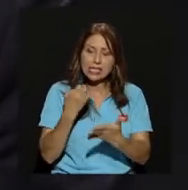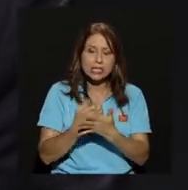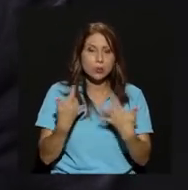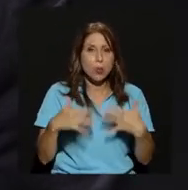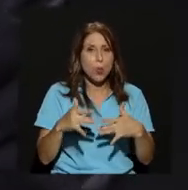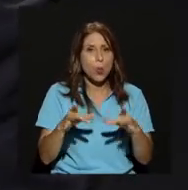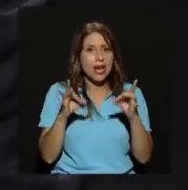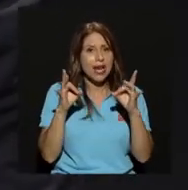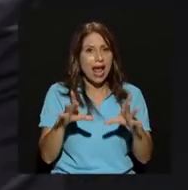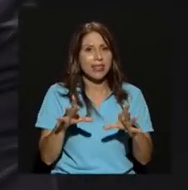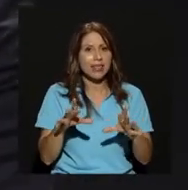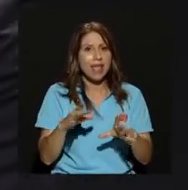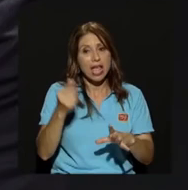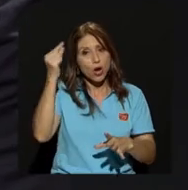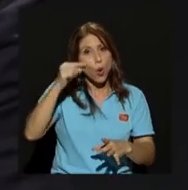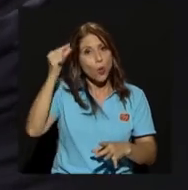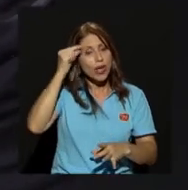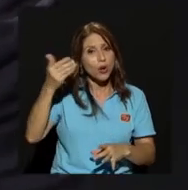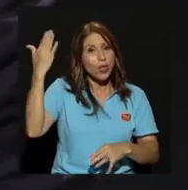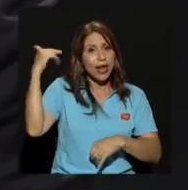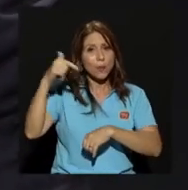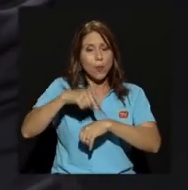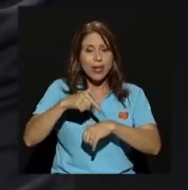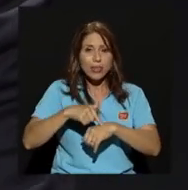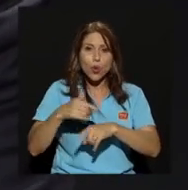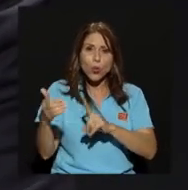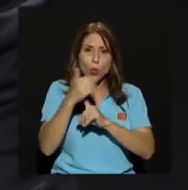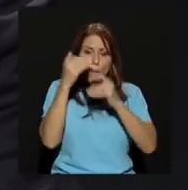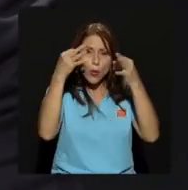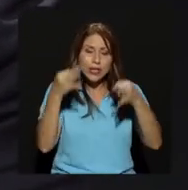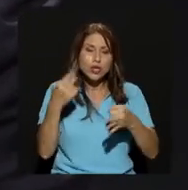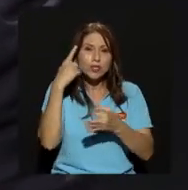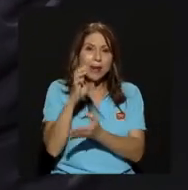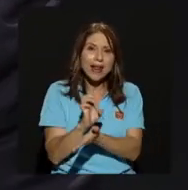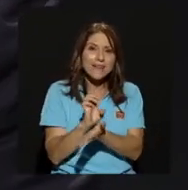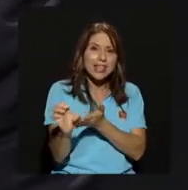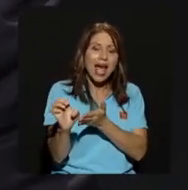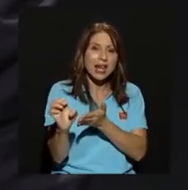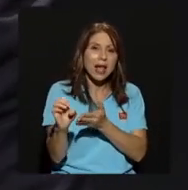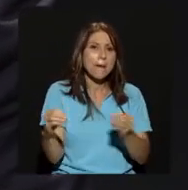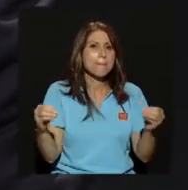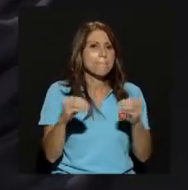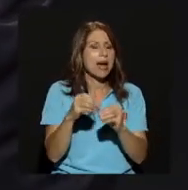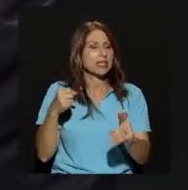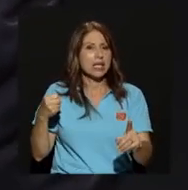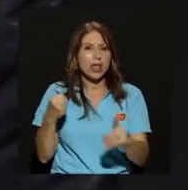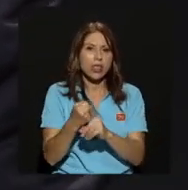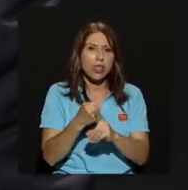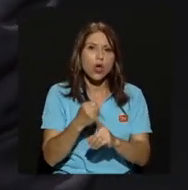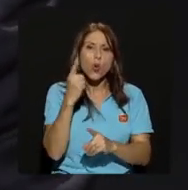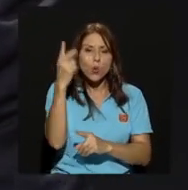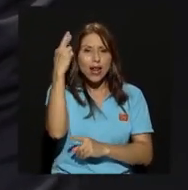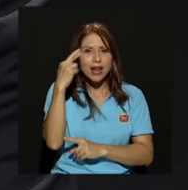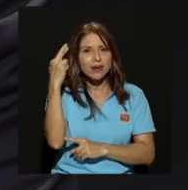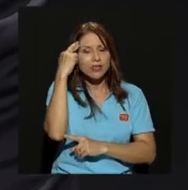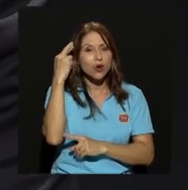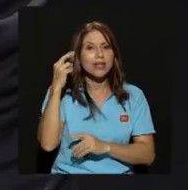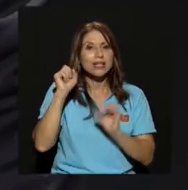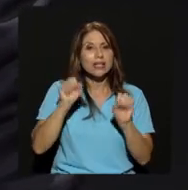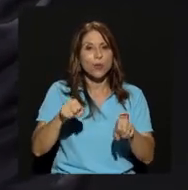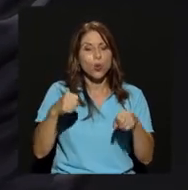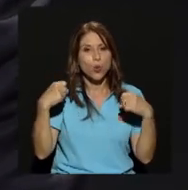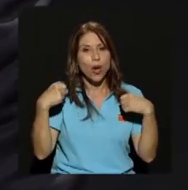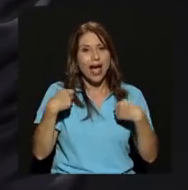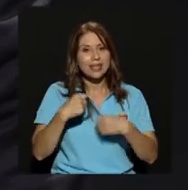gobierno de aquel entonces tomó las medidas necesarias para evitar un impacto mayor y una de las razones por las cuales se pudo hacer